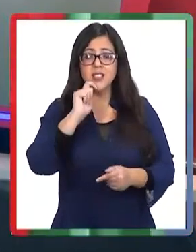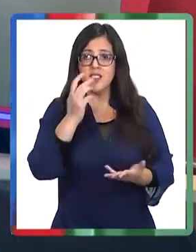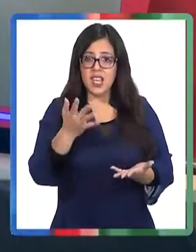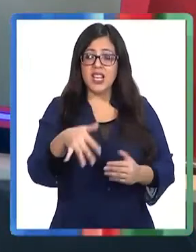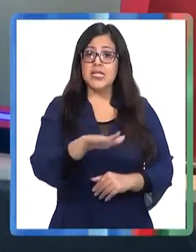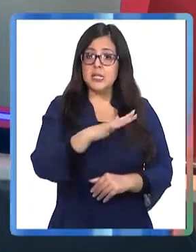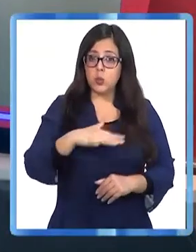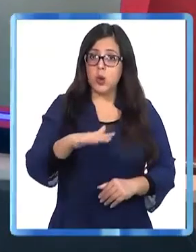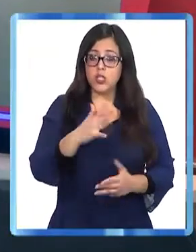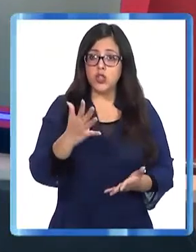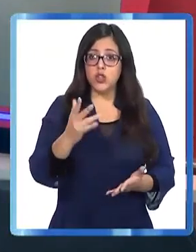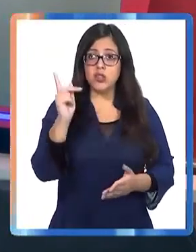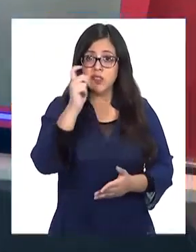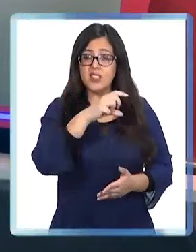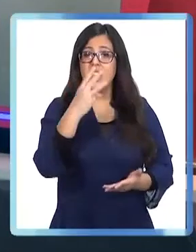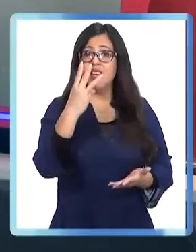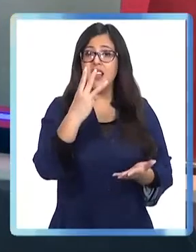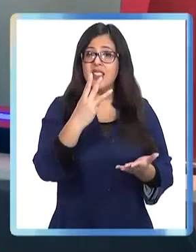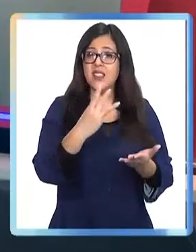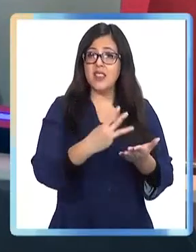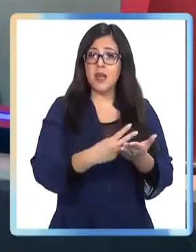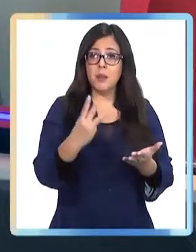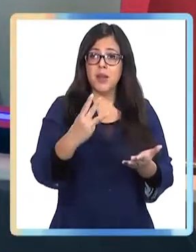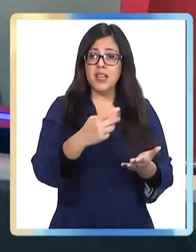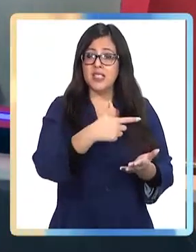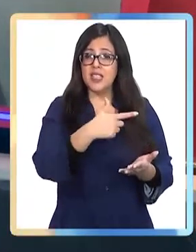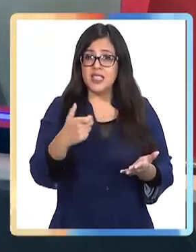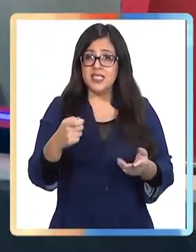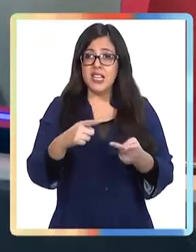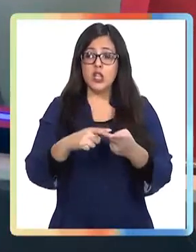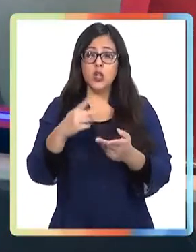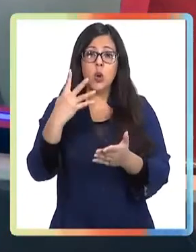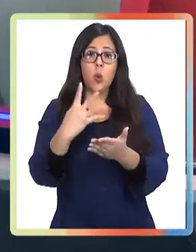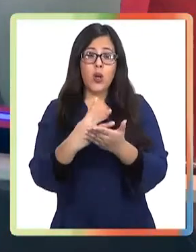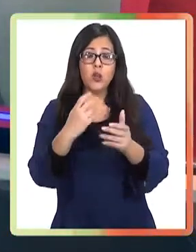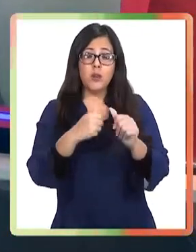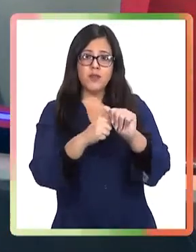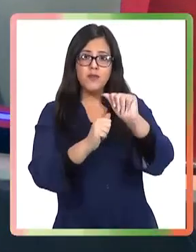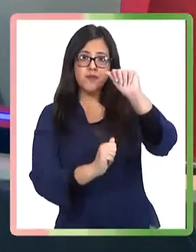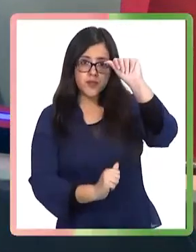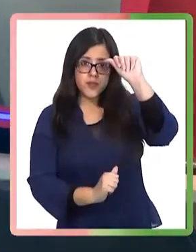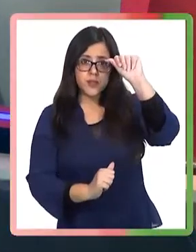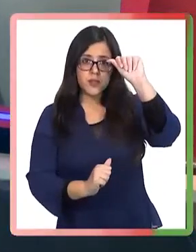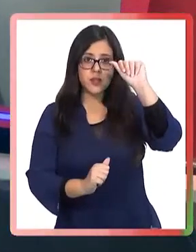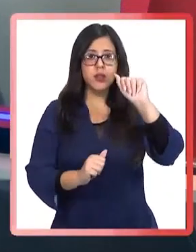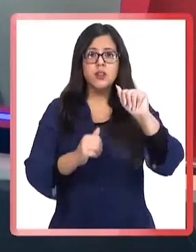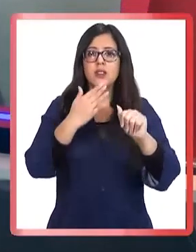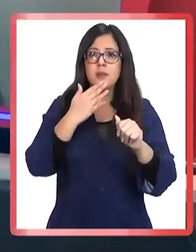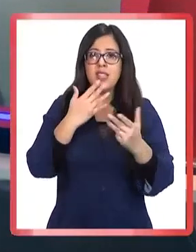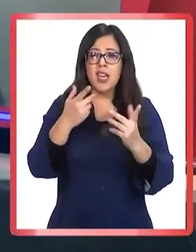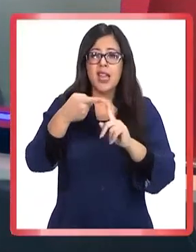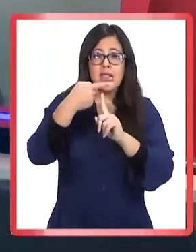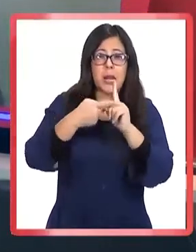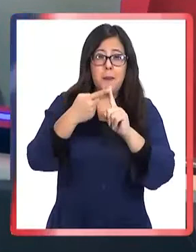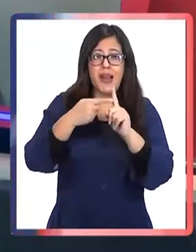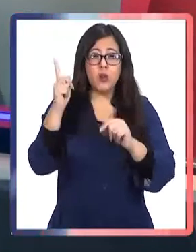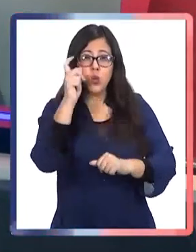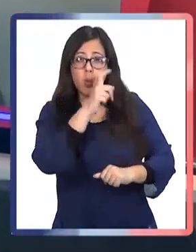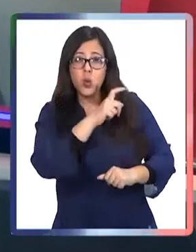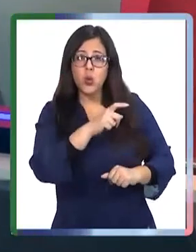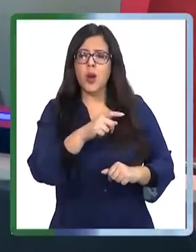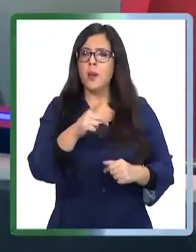hablando de condiciones bien extremas, 3.700, 4.000 metros sobre el nivel del mar, con temperaturas extremas, y usted, en una